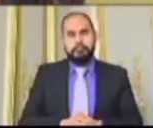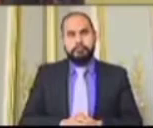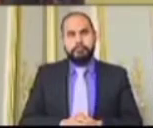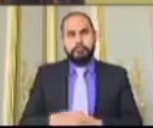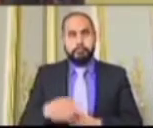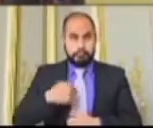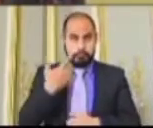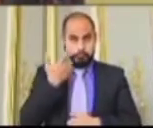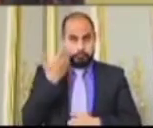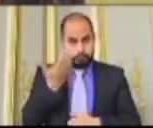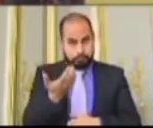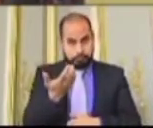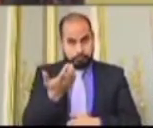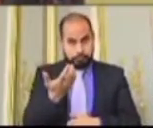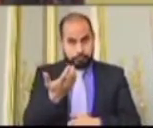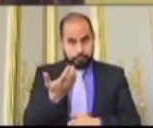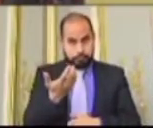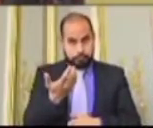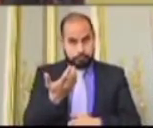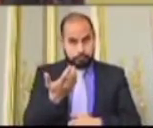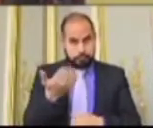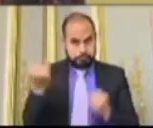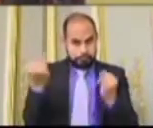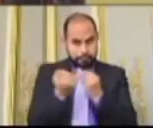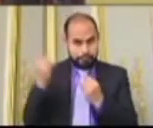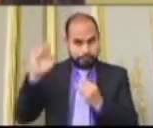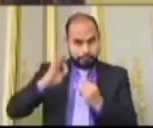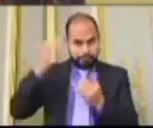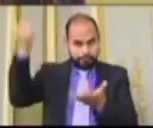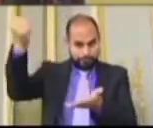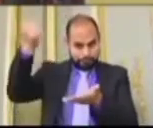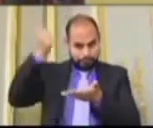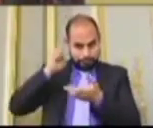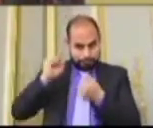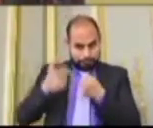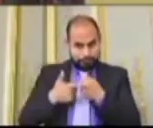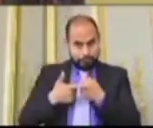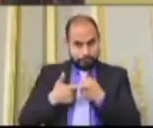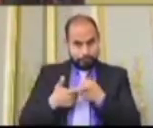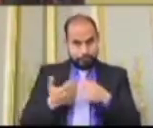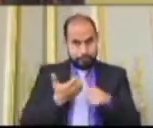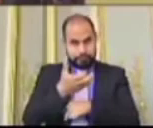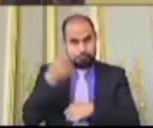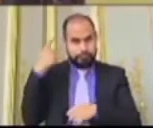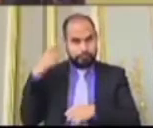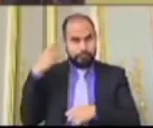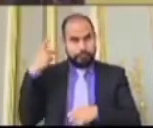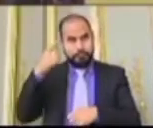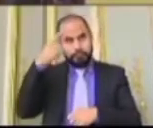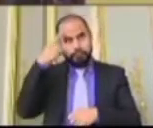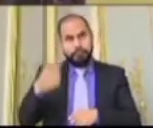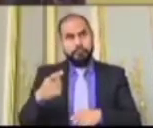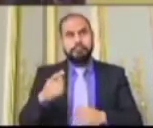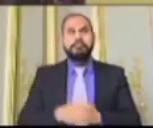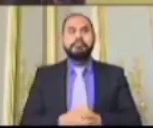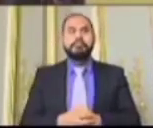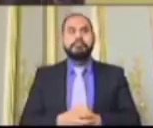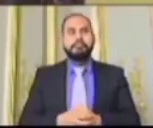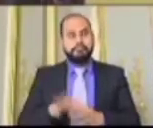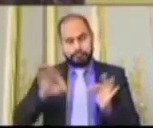Yo quisiera que nos viéramos favorecidos en algún momento este Estado de Puebla para